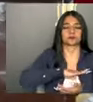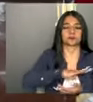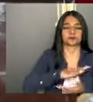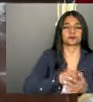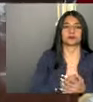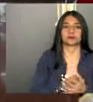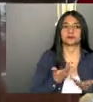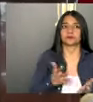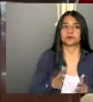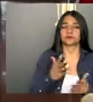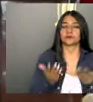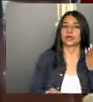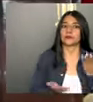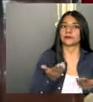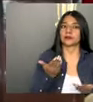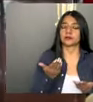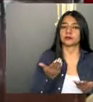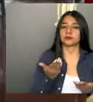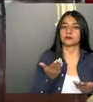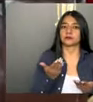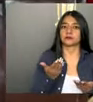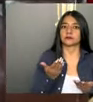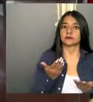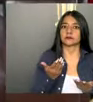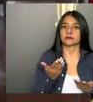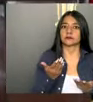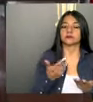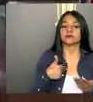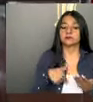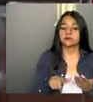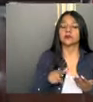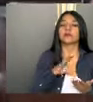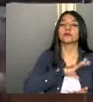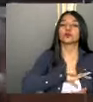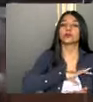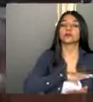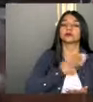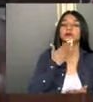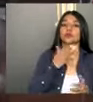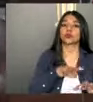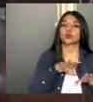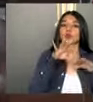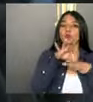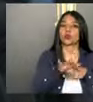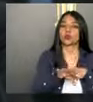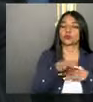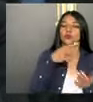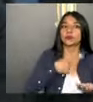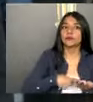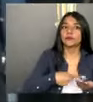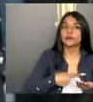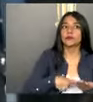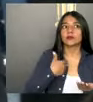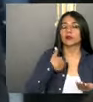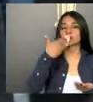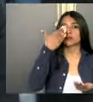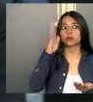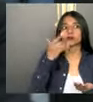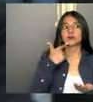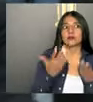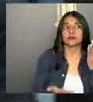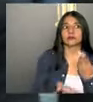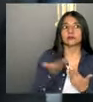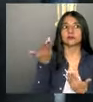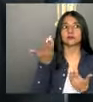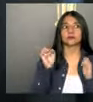la posibilidad de que la revisión técnica vehicular pase a manos del municipio? Ha sido siempre un tema de debate, no sé si usted lo ve posible, si